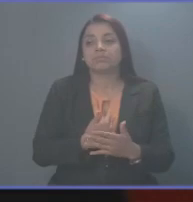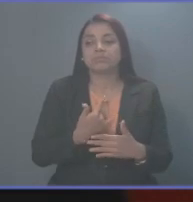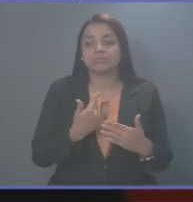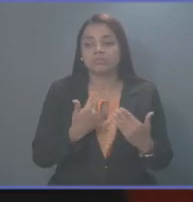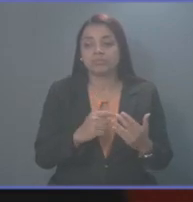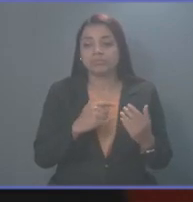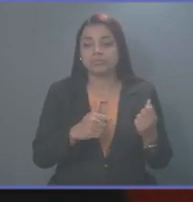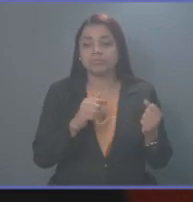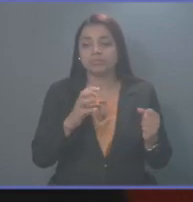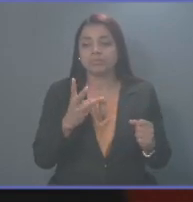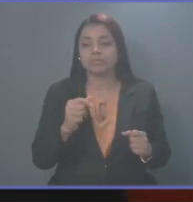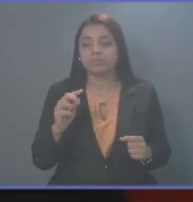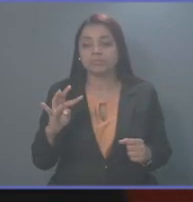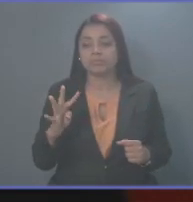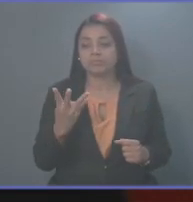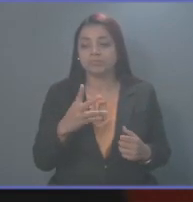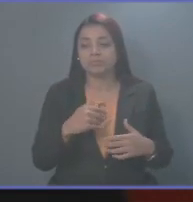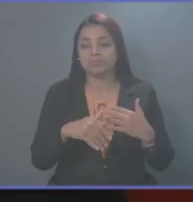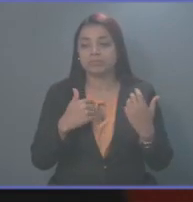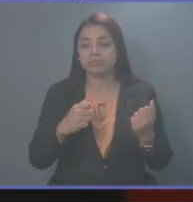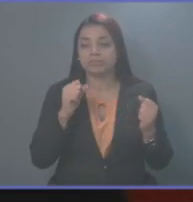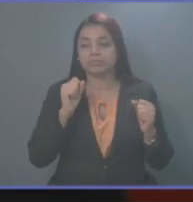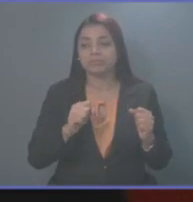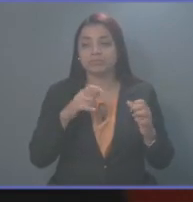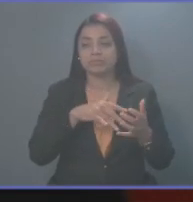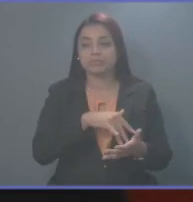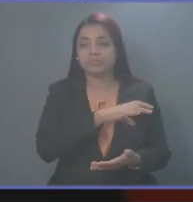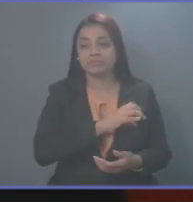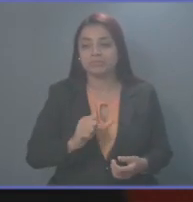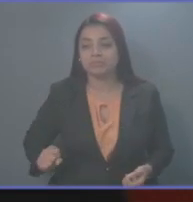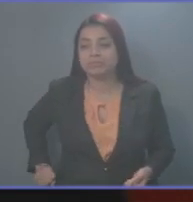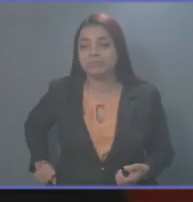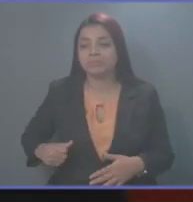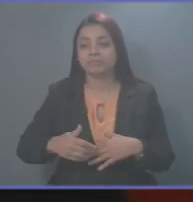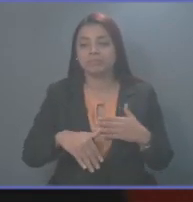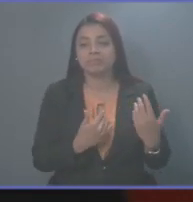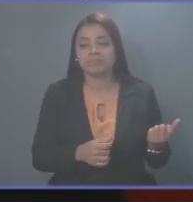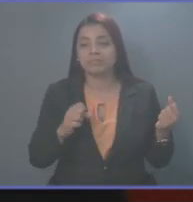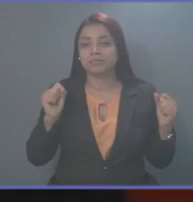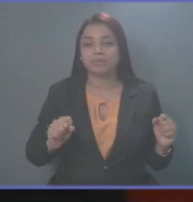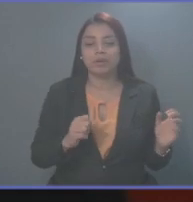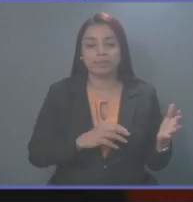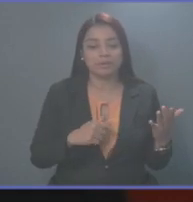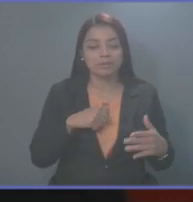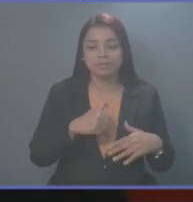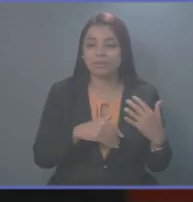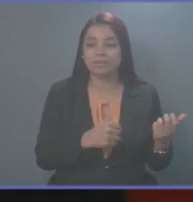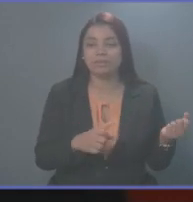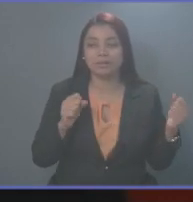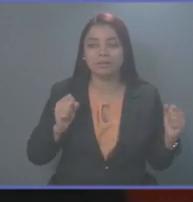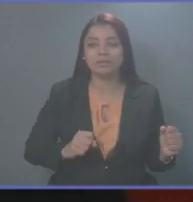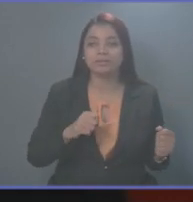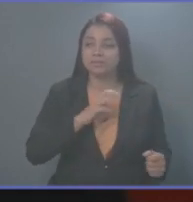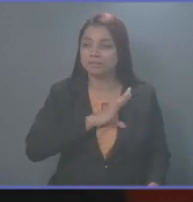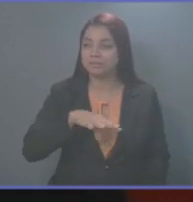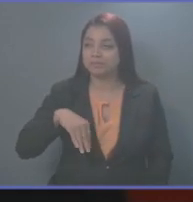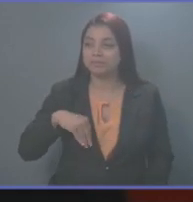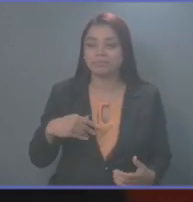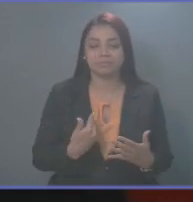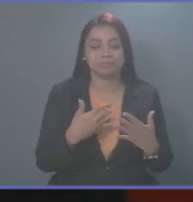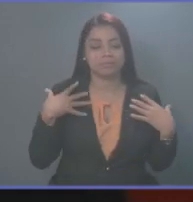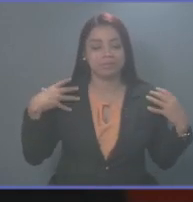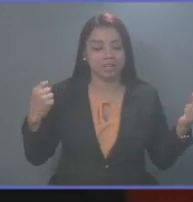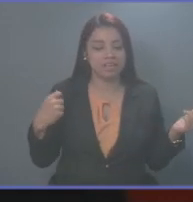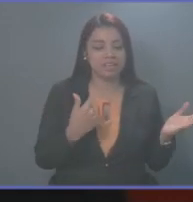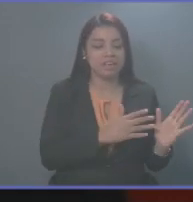otros. Romanos 4, que a diario millones de salvadoreños oramos por el trabajo que nos permite proveer de una manera digna a nuestra familia, por la salud, la educación